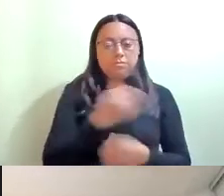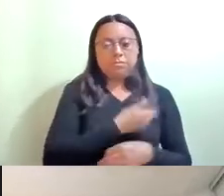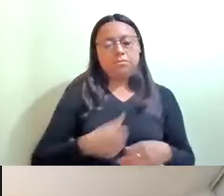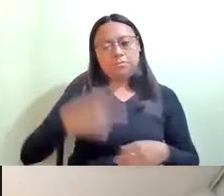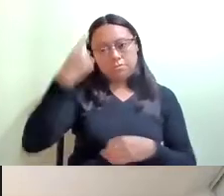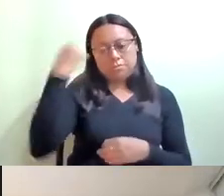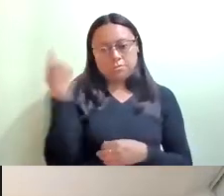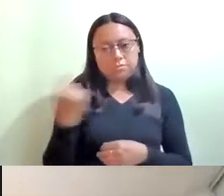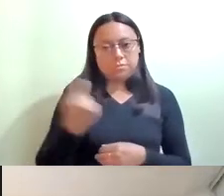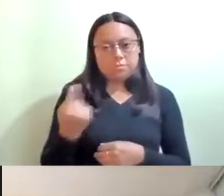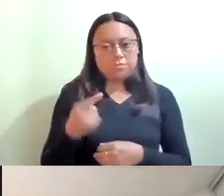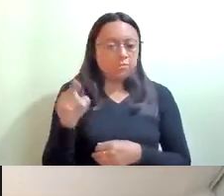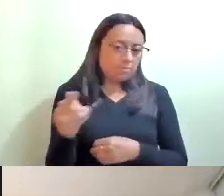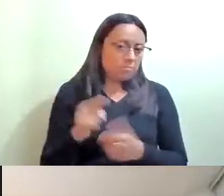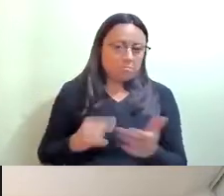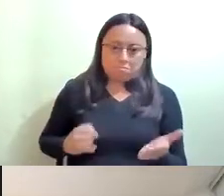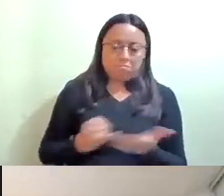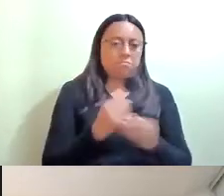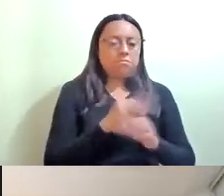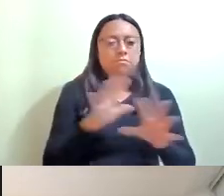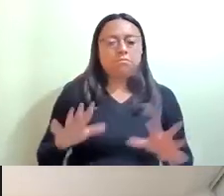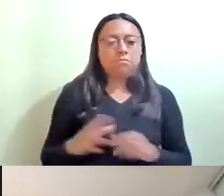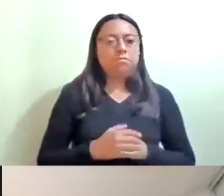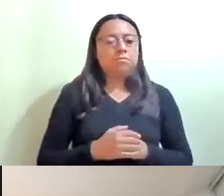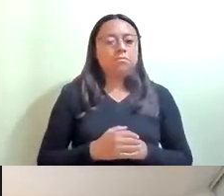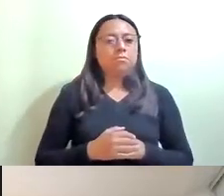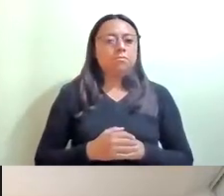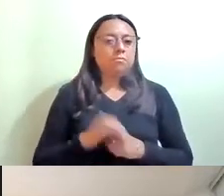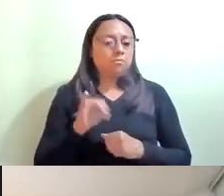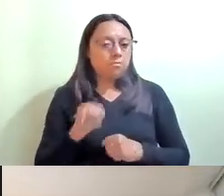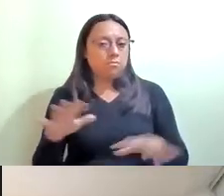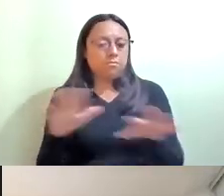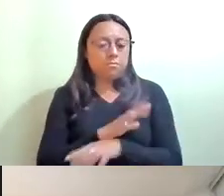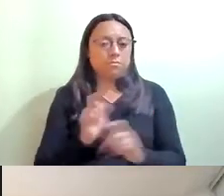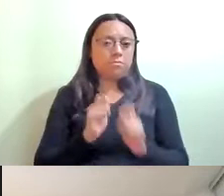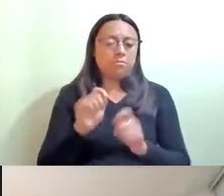manera definitiva determine si obsequia el cambio de turno o no lo hace.